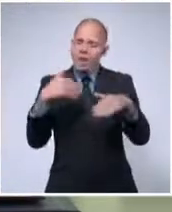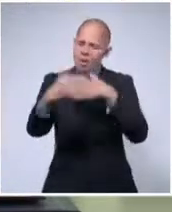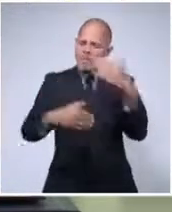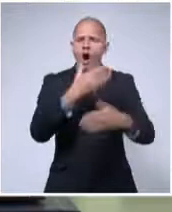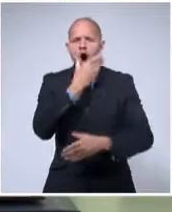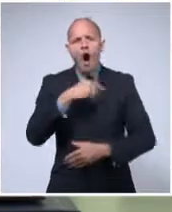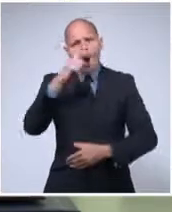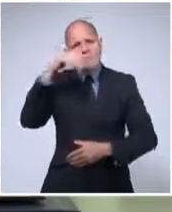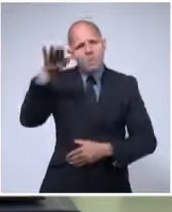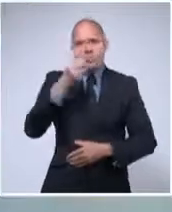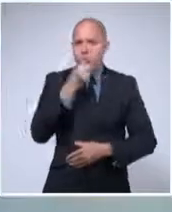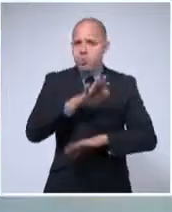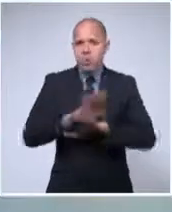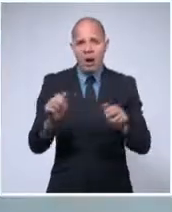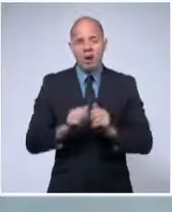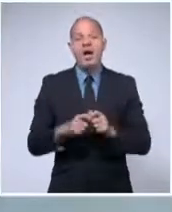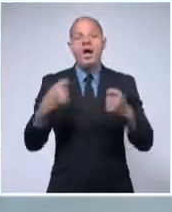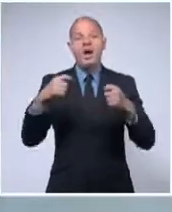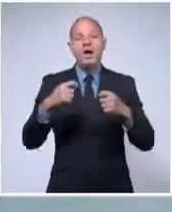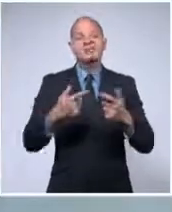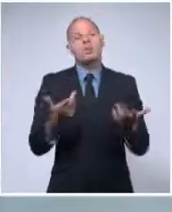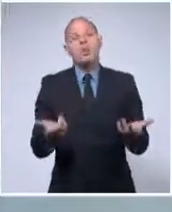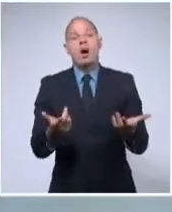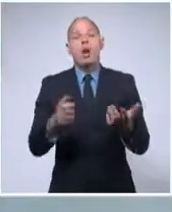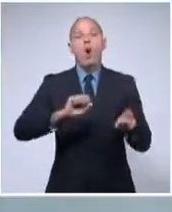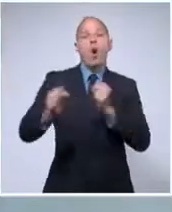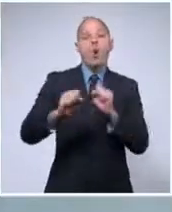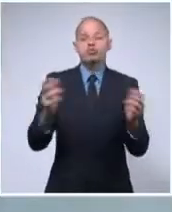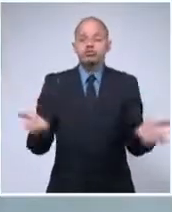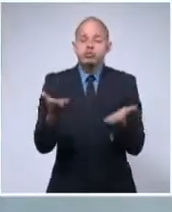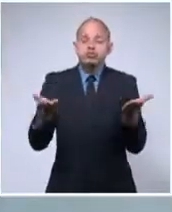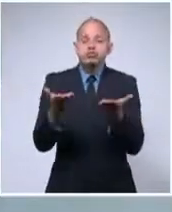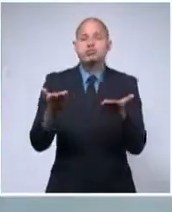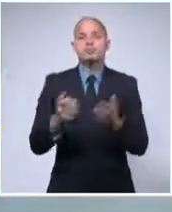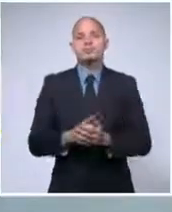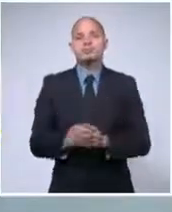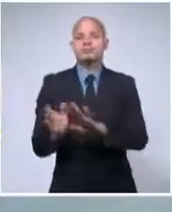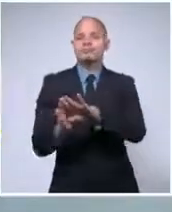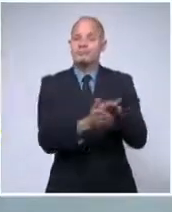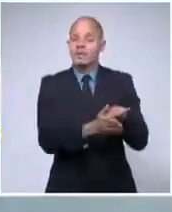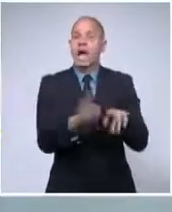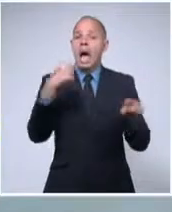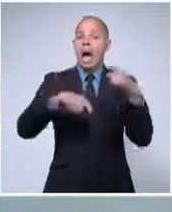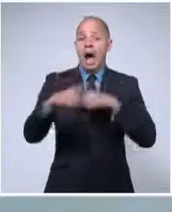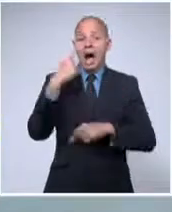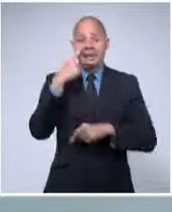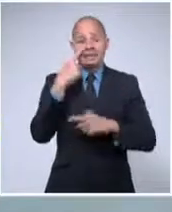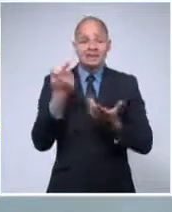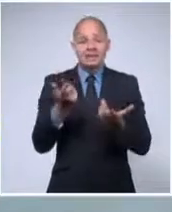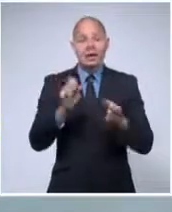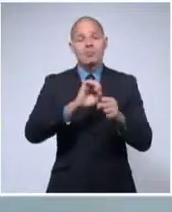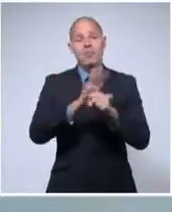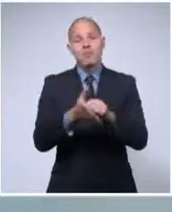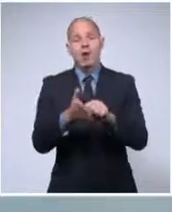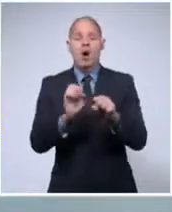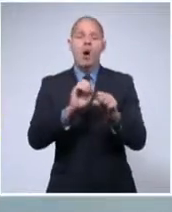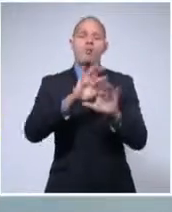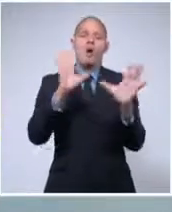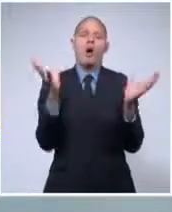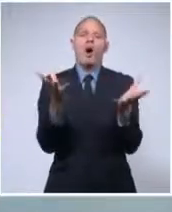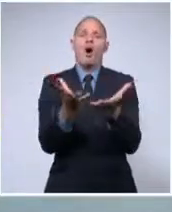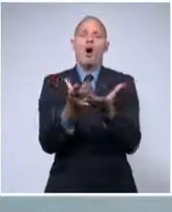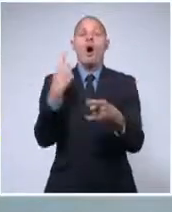productiva sostenible. La actual pandemia y el cambio climático, que tienen una relevancia no solo ambiental,